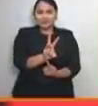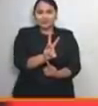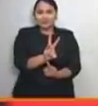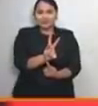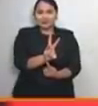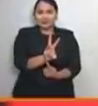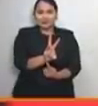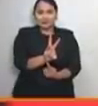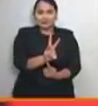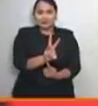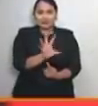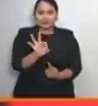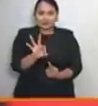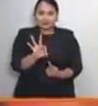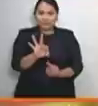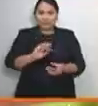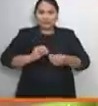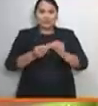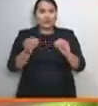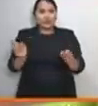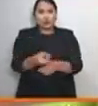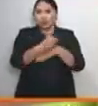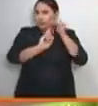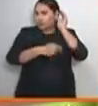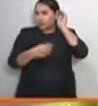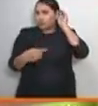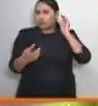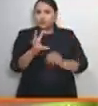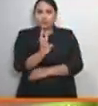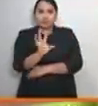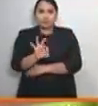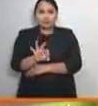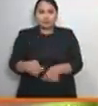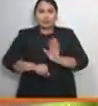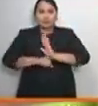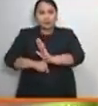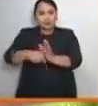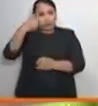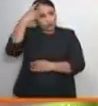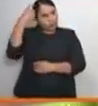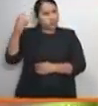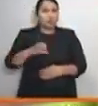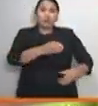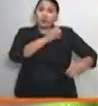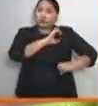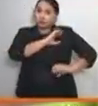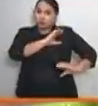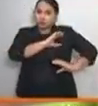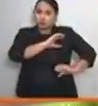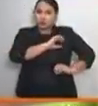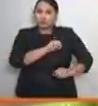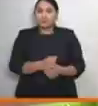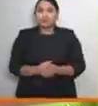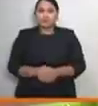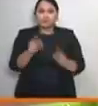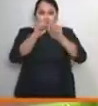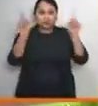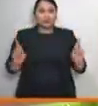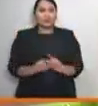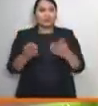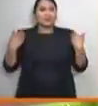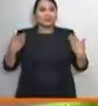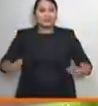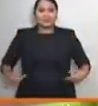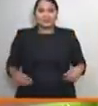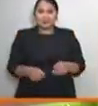Y este es el 9. El número ganador para la diaria es el 69 con su símbolo de sueño soldado. En el cuadro del cuerpo lo podemos ubicar justamente en